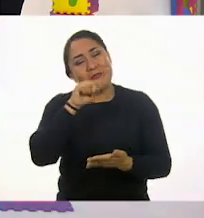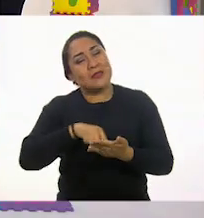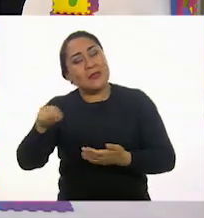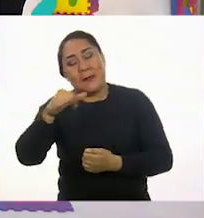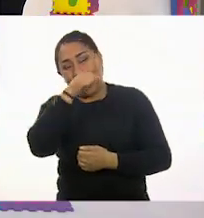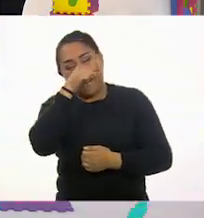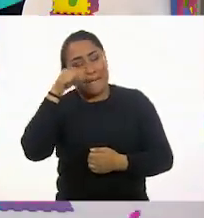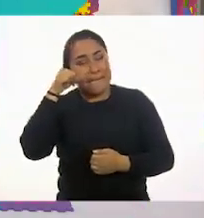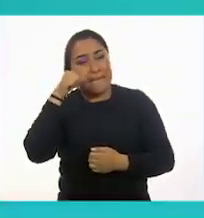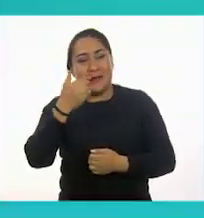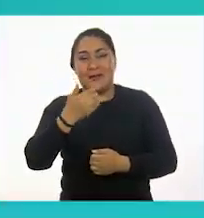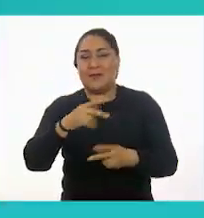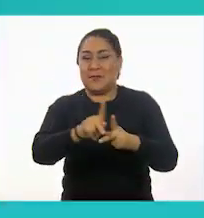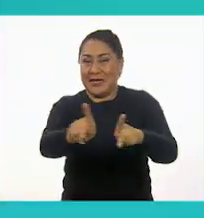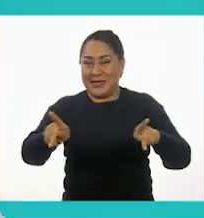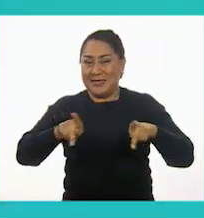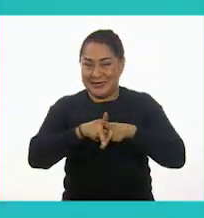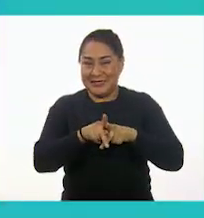ver, vamos si la a vemos? verla.